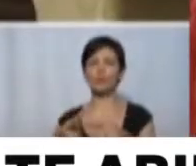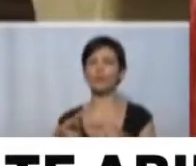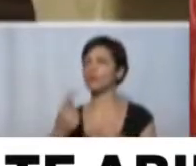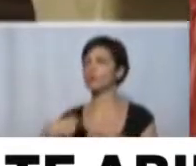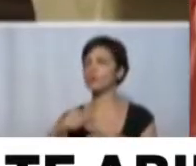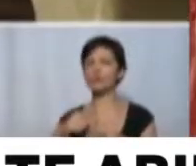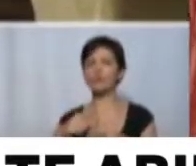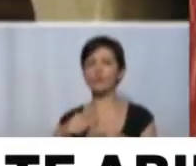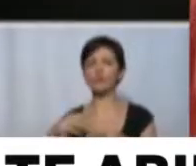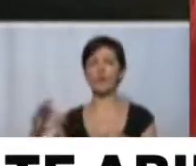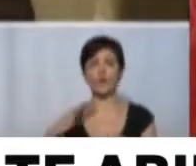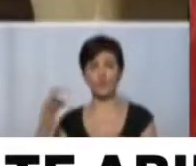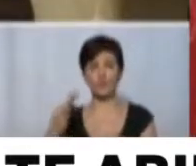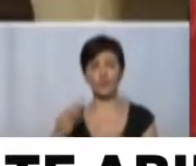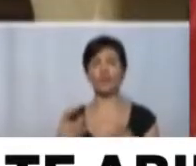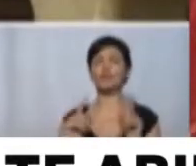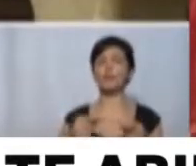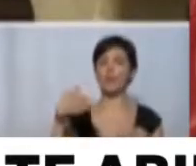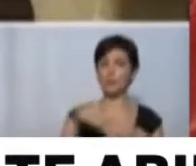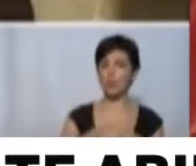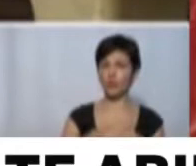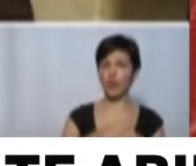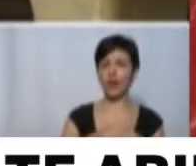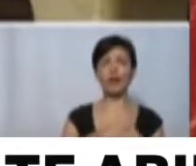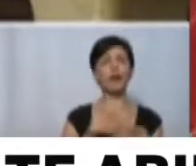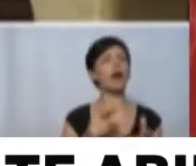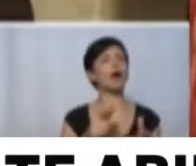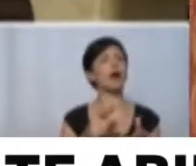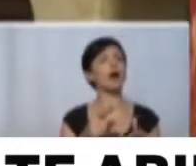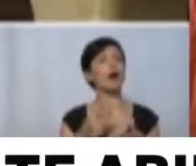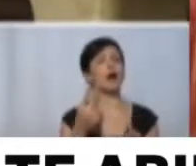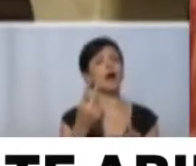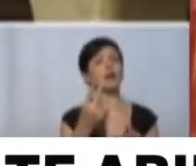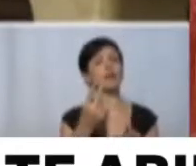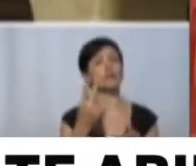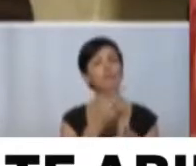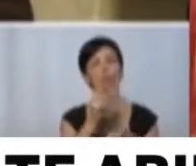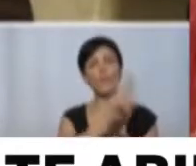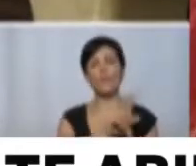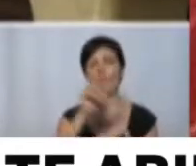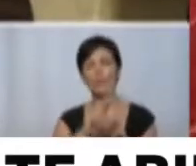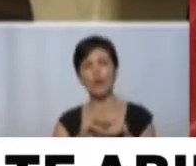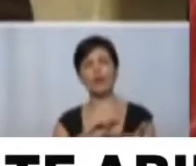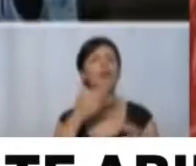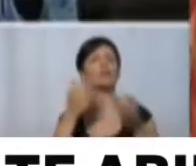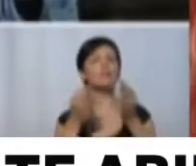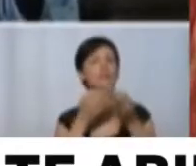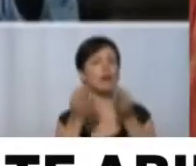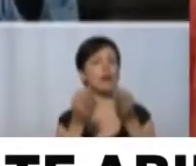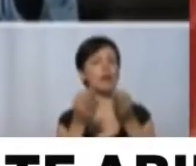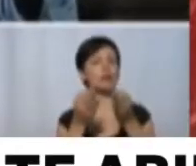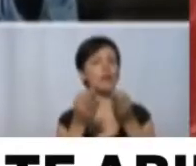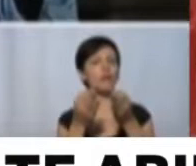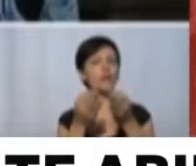porque la realidad es que nos hacemos la pregunta de si efectivamente la expropiación es la única manera. Uh-huh. O si hay otros modelos,